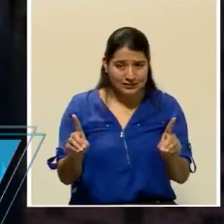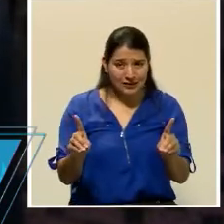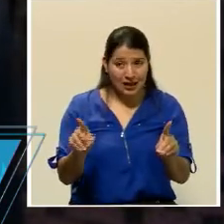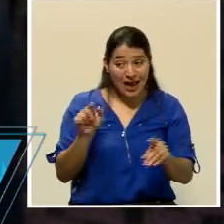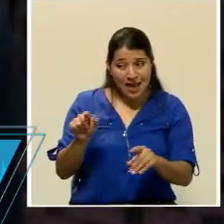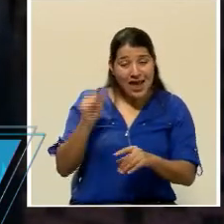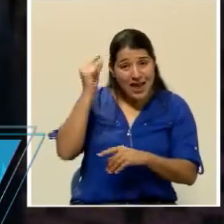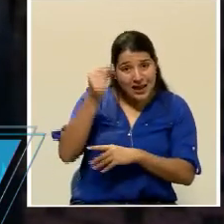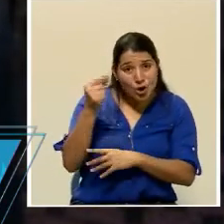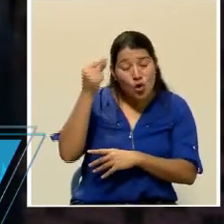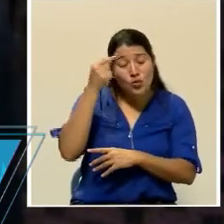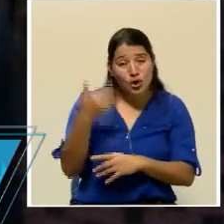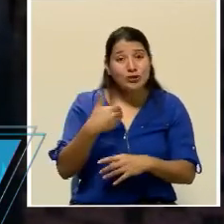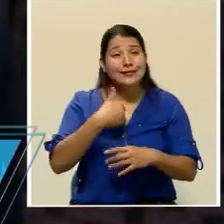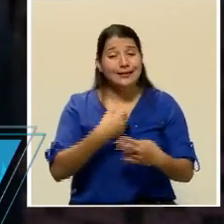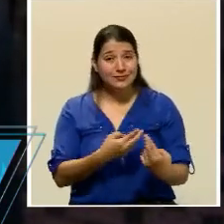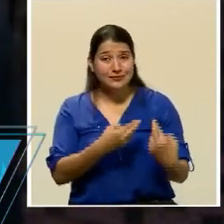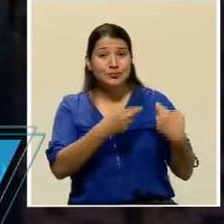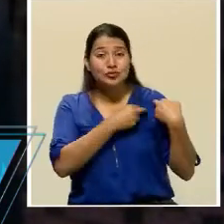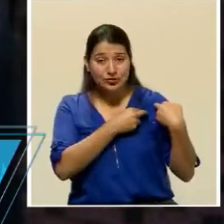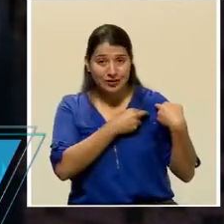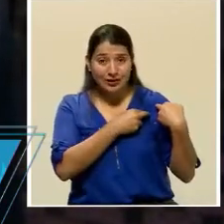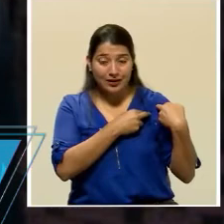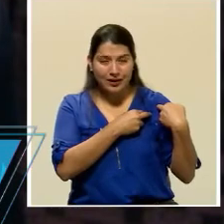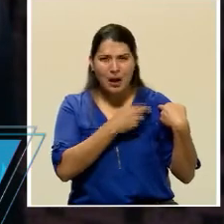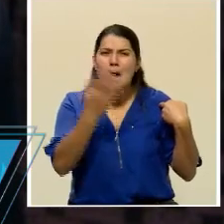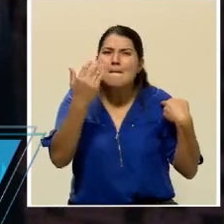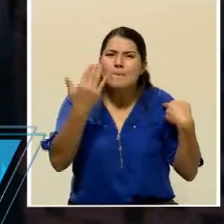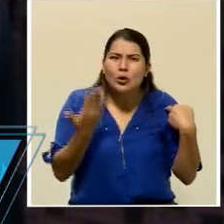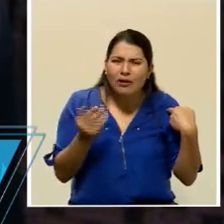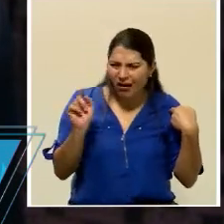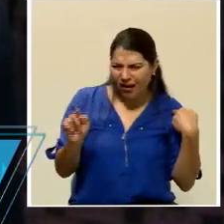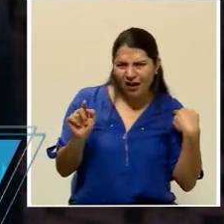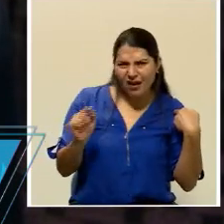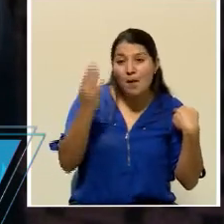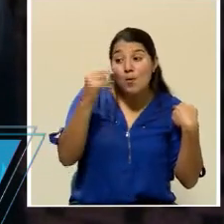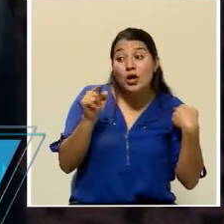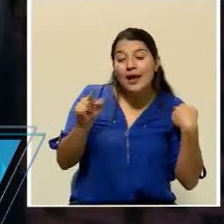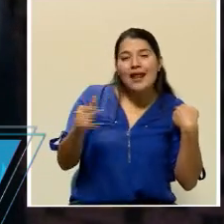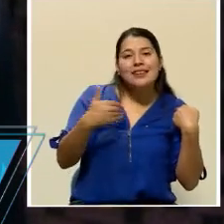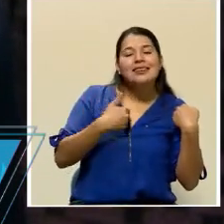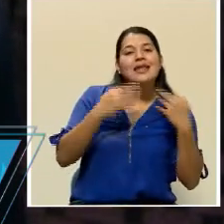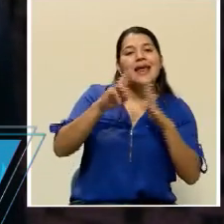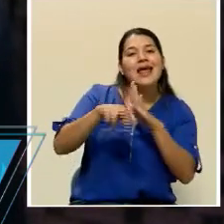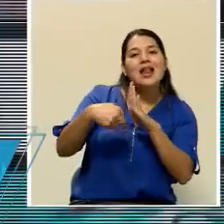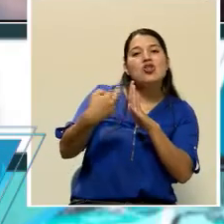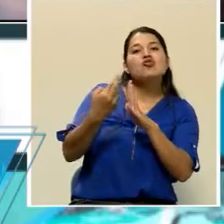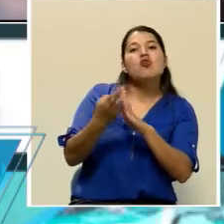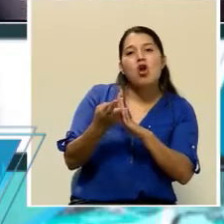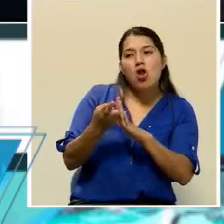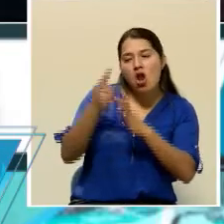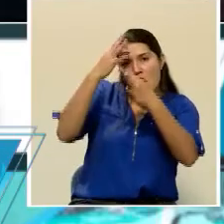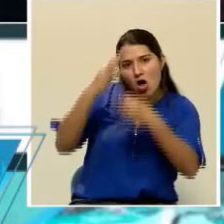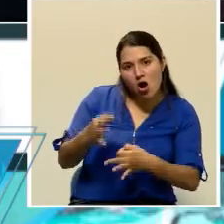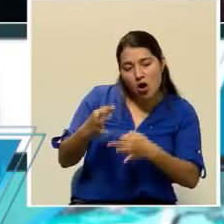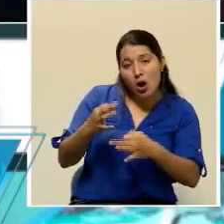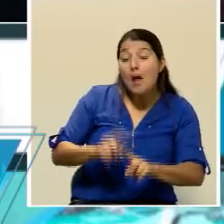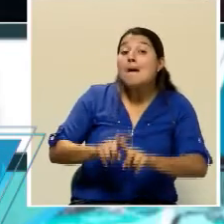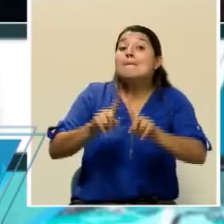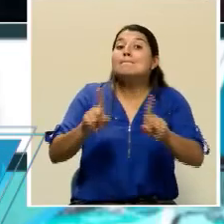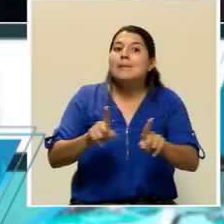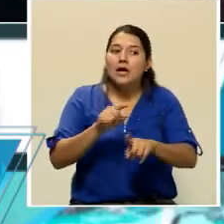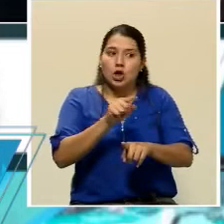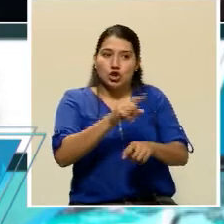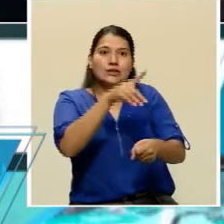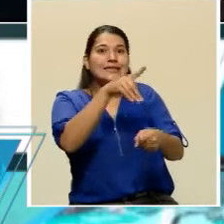El Ejecutivo tiene la obligación, porque es el que tiene el rol propio, pero los diputados